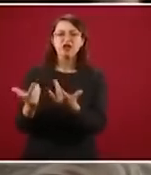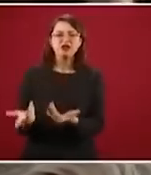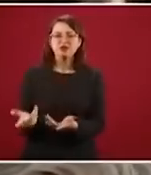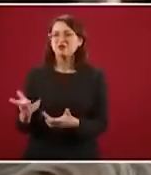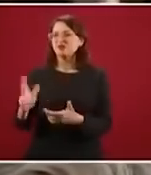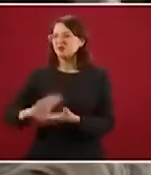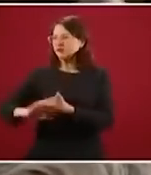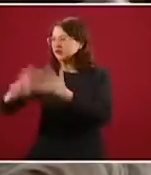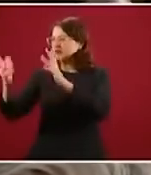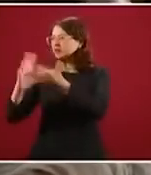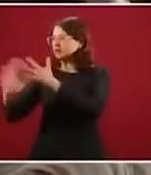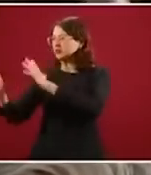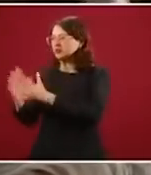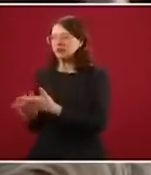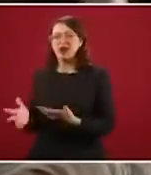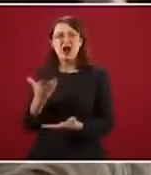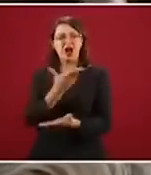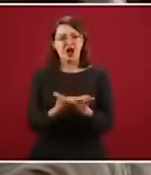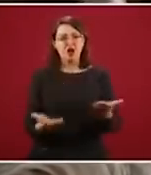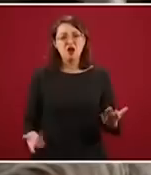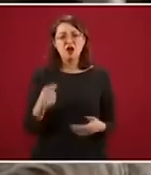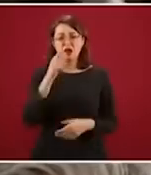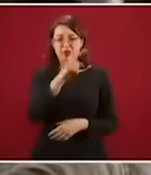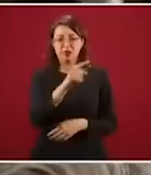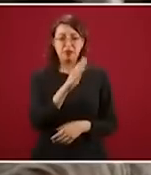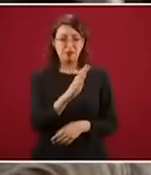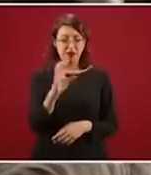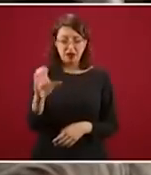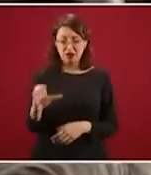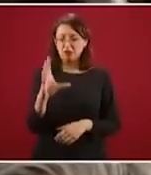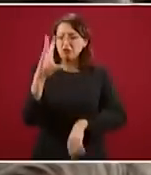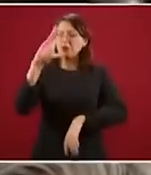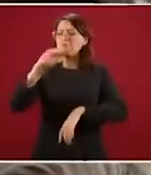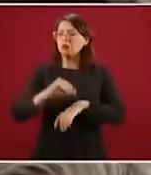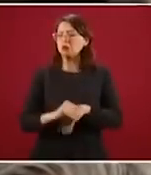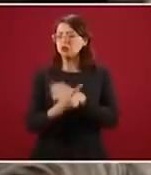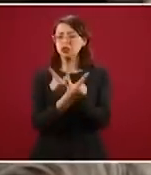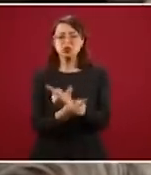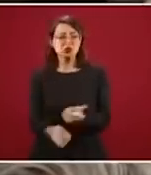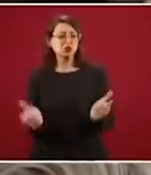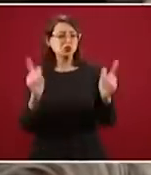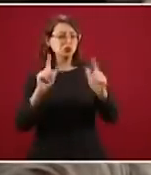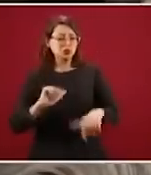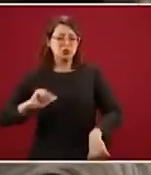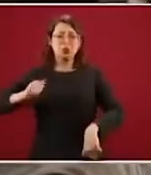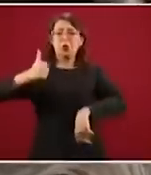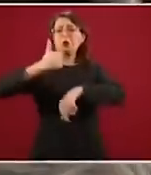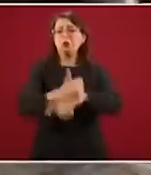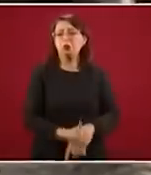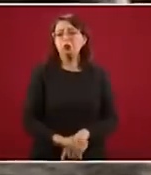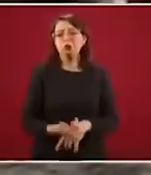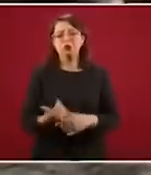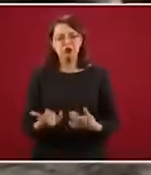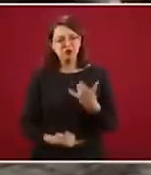en cualquier lugar un casino en Baja California. Con lo que trae de inseguridad,